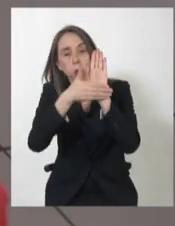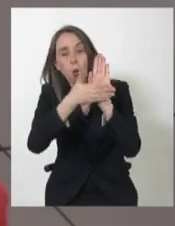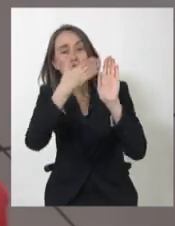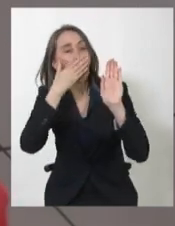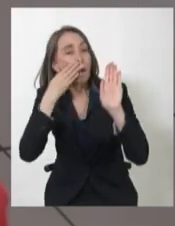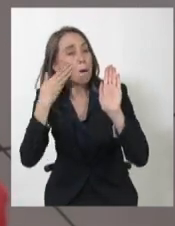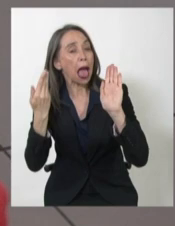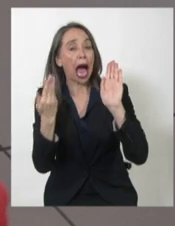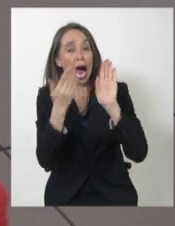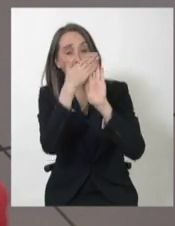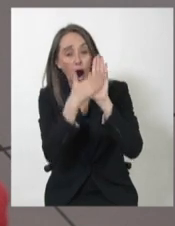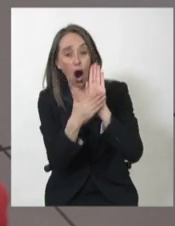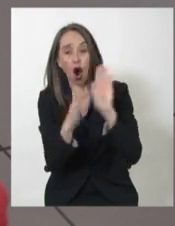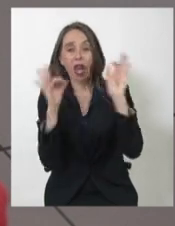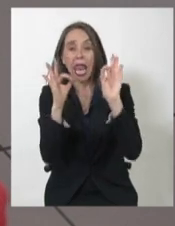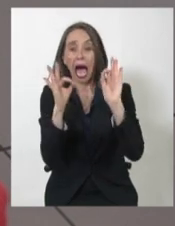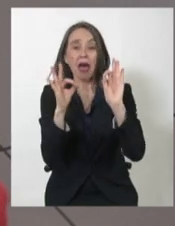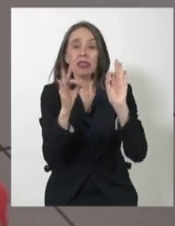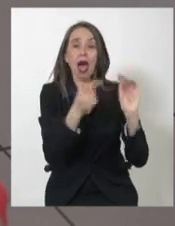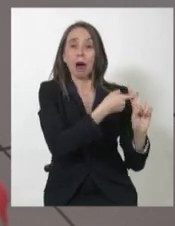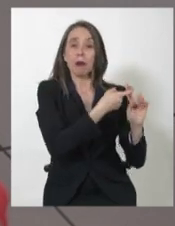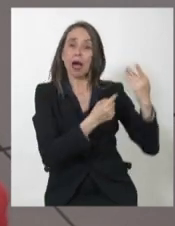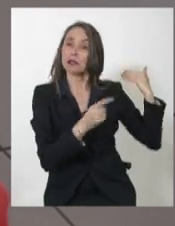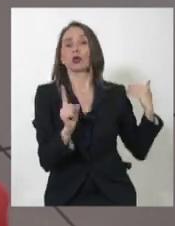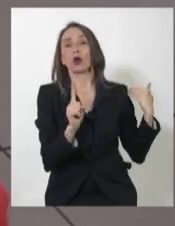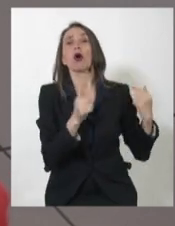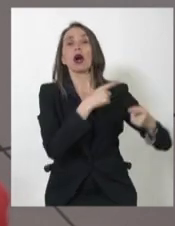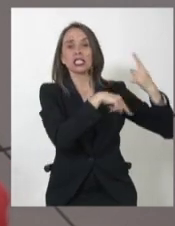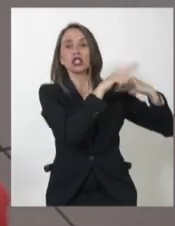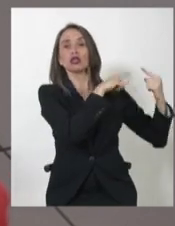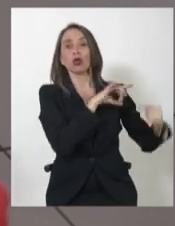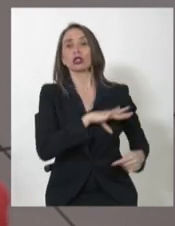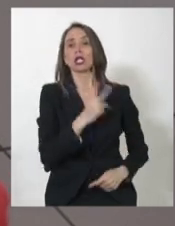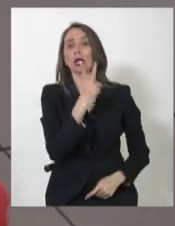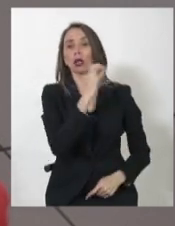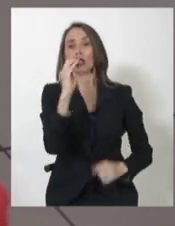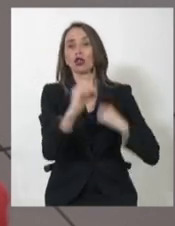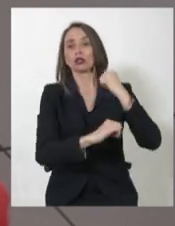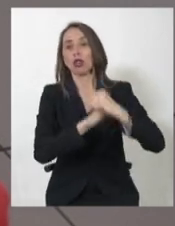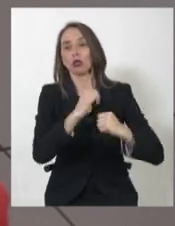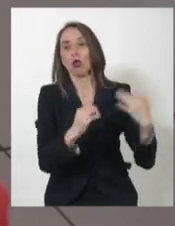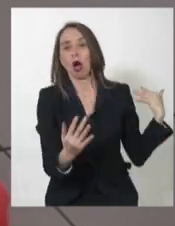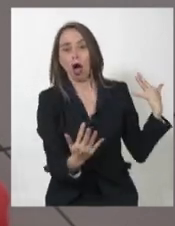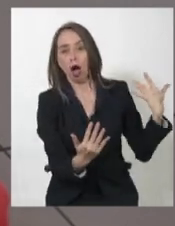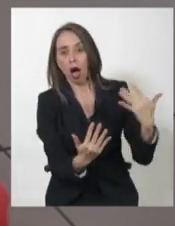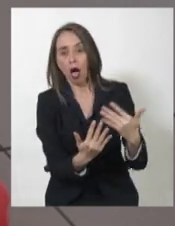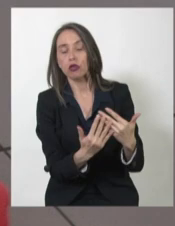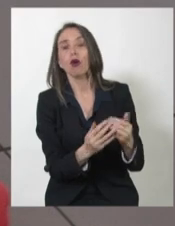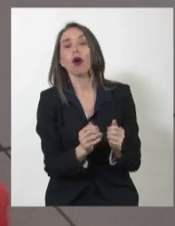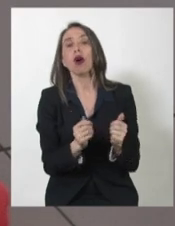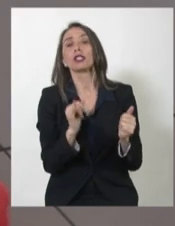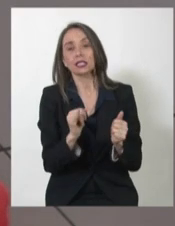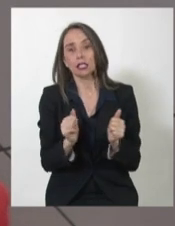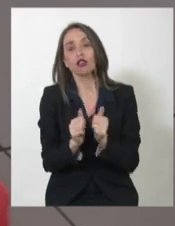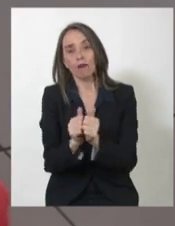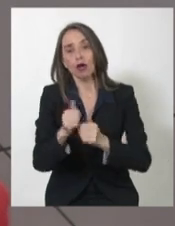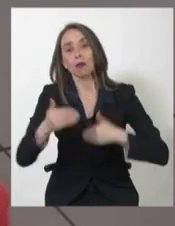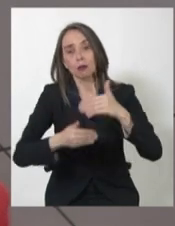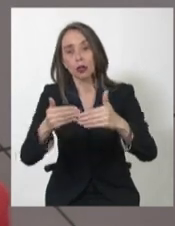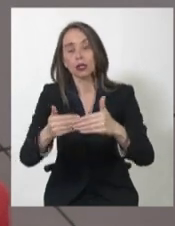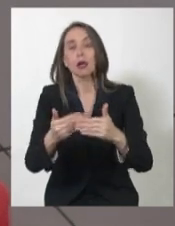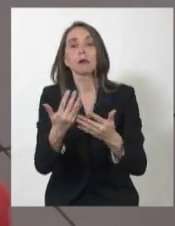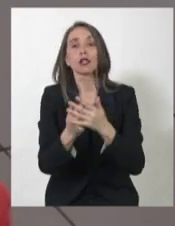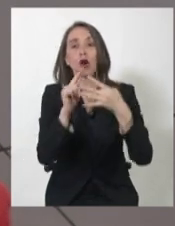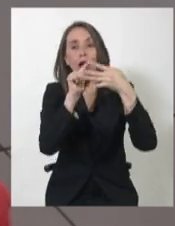años que tenemos que efectivamente también nos van a acompañar en este proceso. Pero el punto está en que hay algunos nudos críticos que